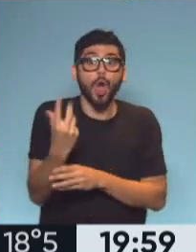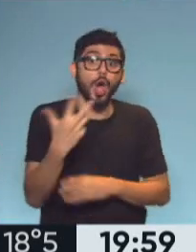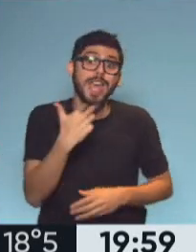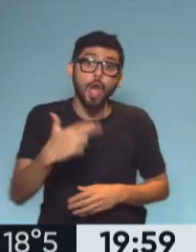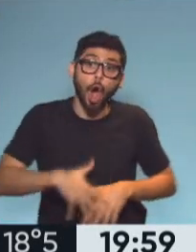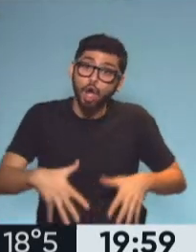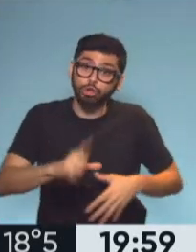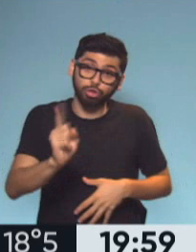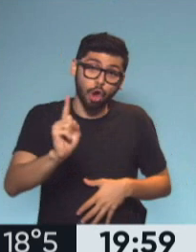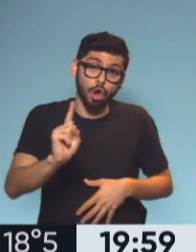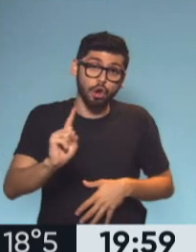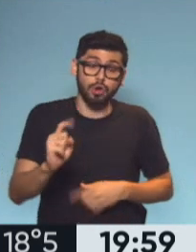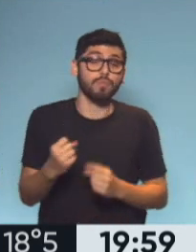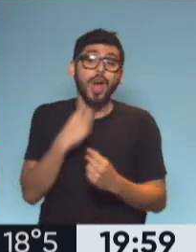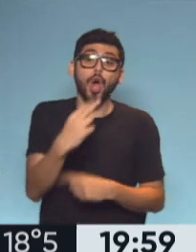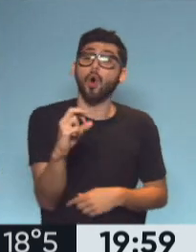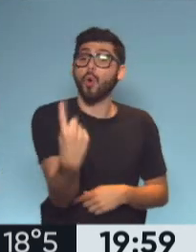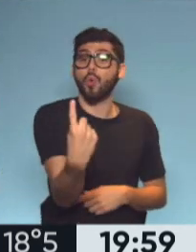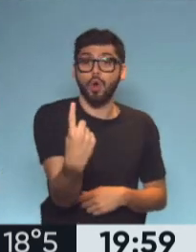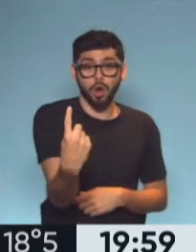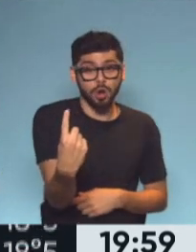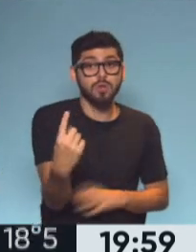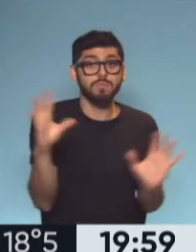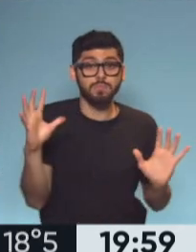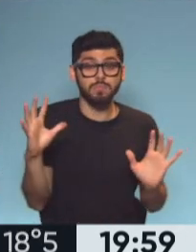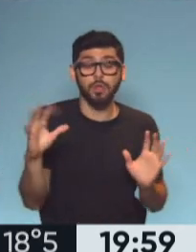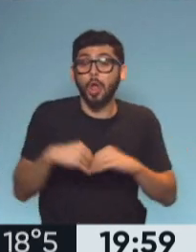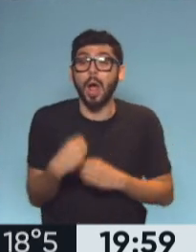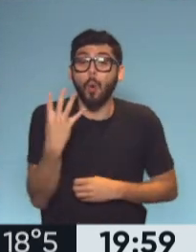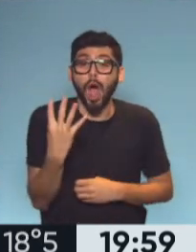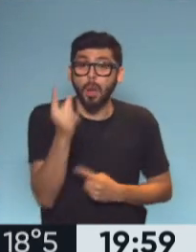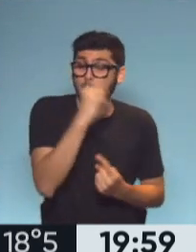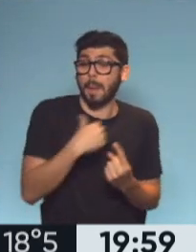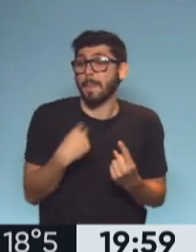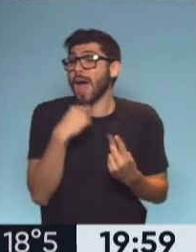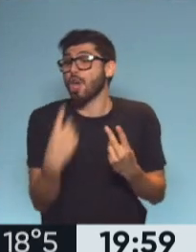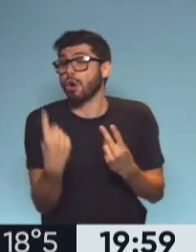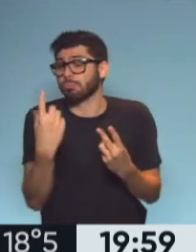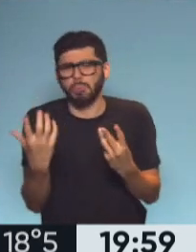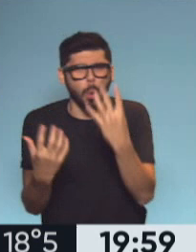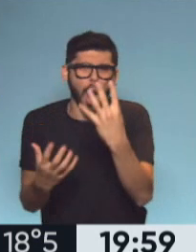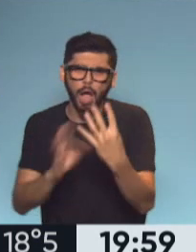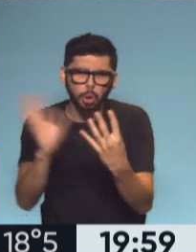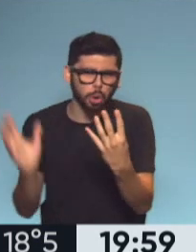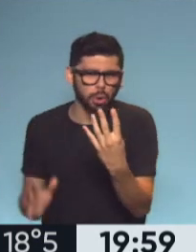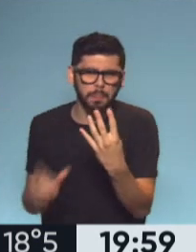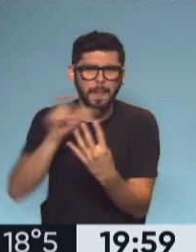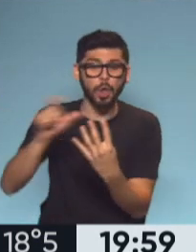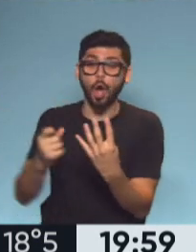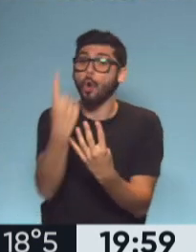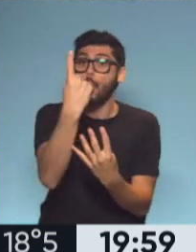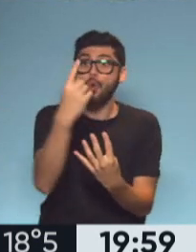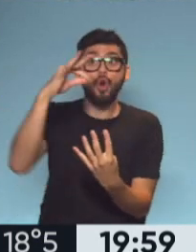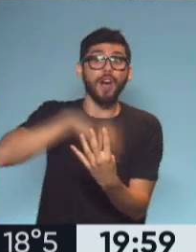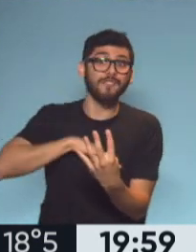los dejan tener muchos hijos, tienen a lo sumo uno. ¿Sí? Serán 4, ¿sí? En una casa. Pongámosle. Si uno está enfermo, ¿dónde se queda?